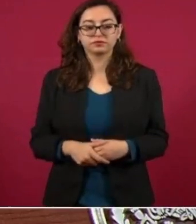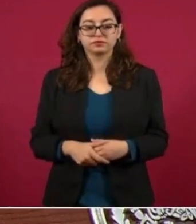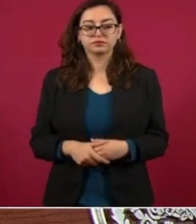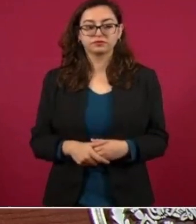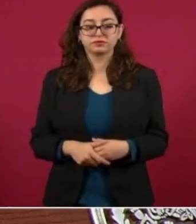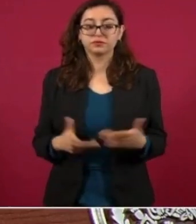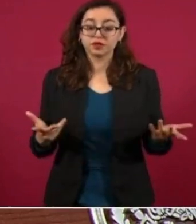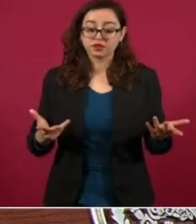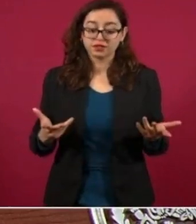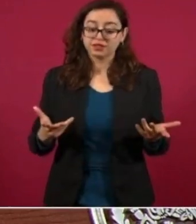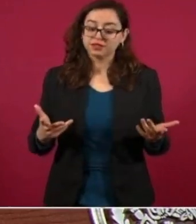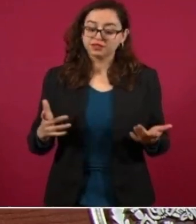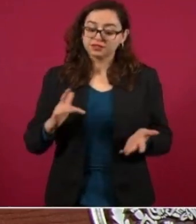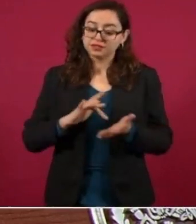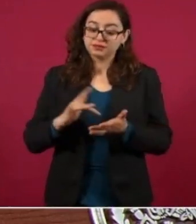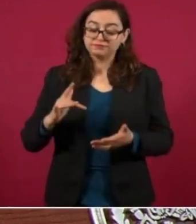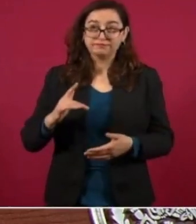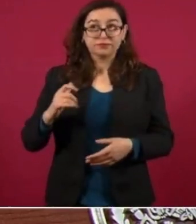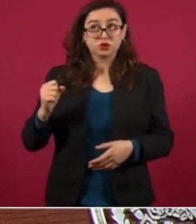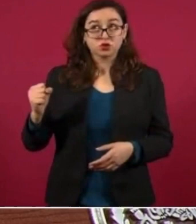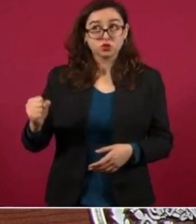tuvimos suerte,